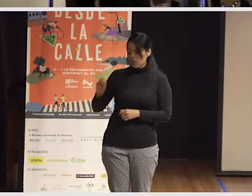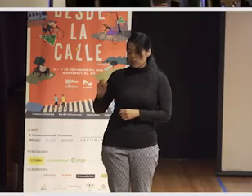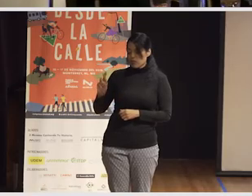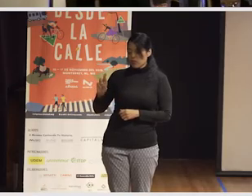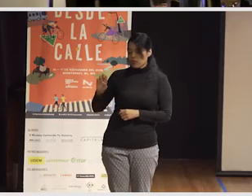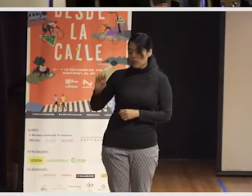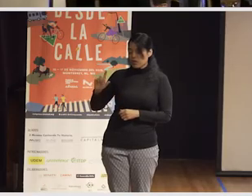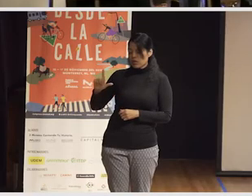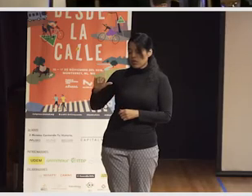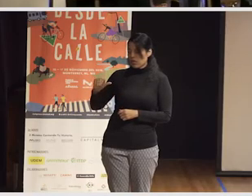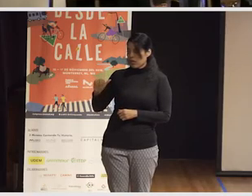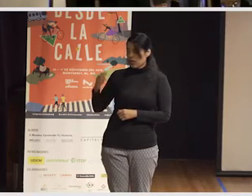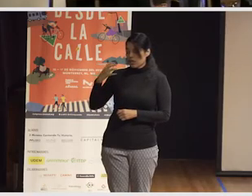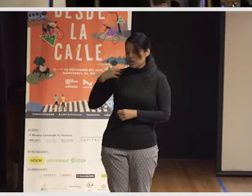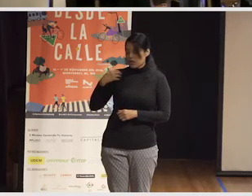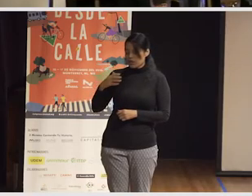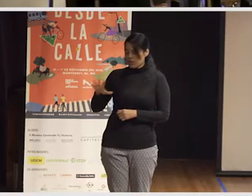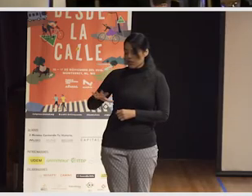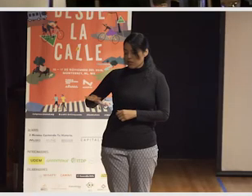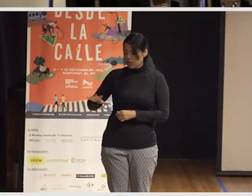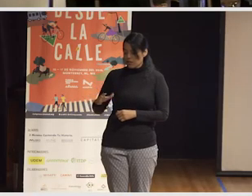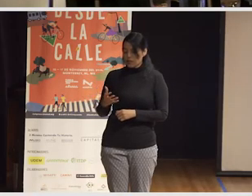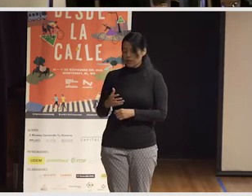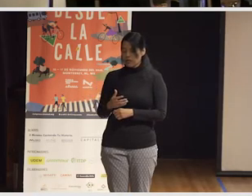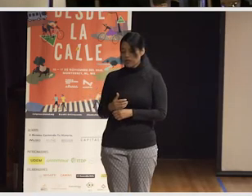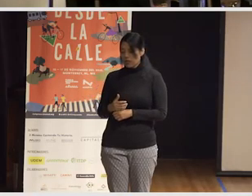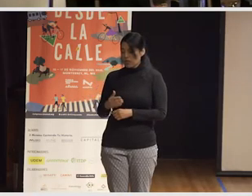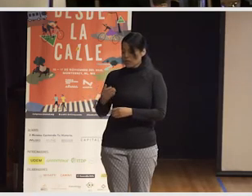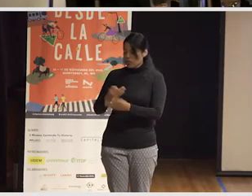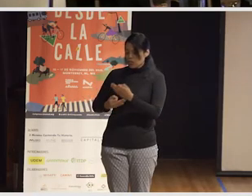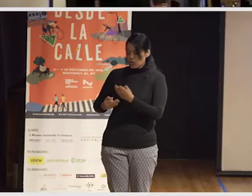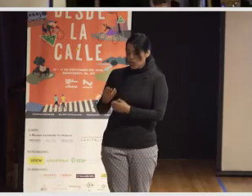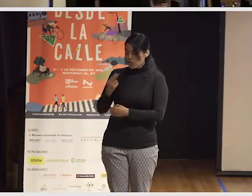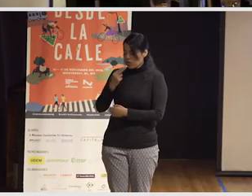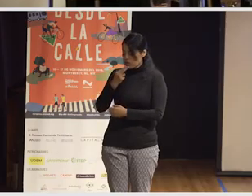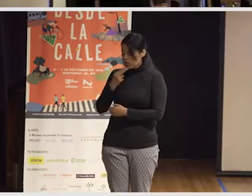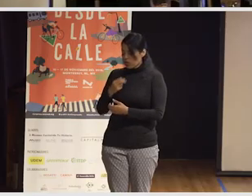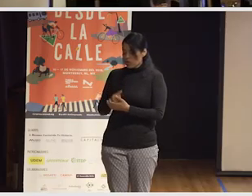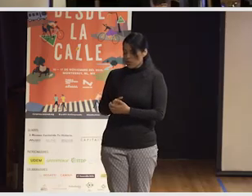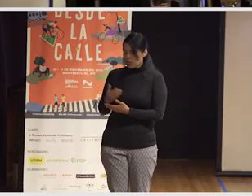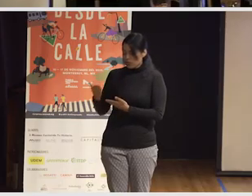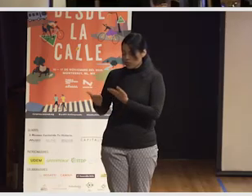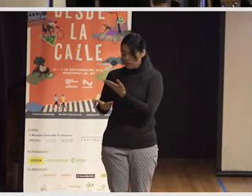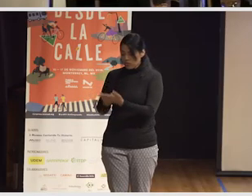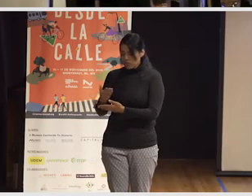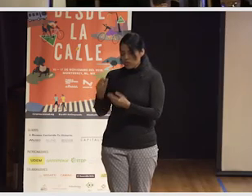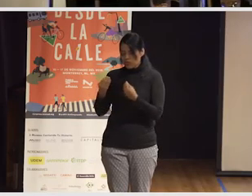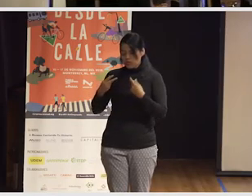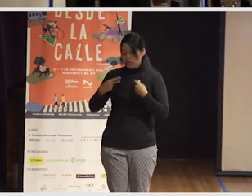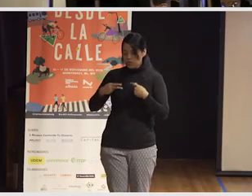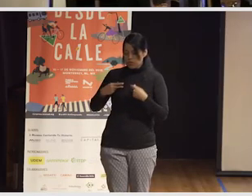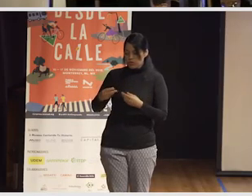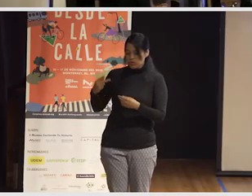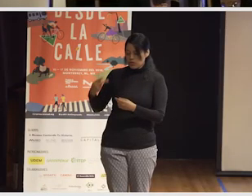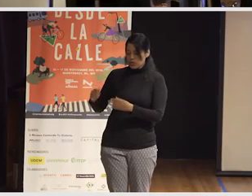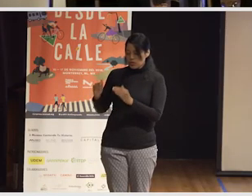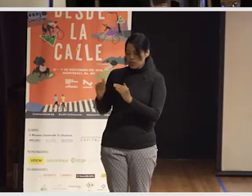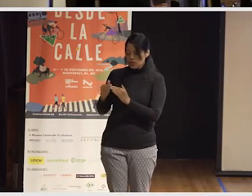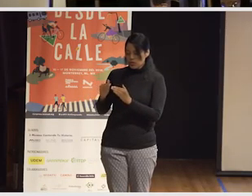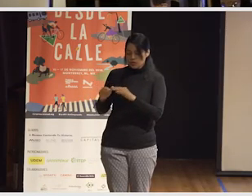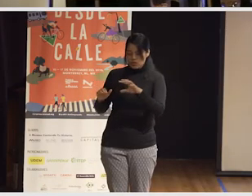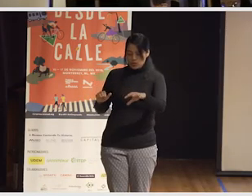pues somos la capital de entonces donde están todos los servicios y pues muchas de las personas que vienen en los en los